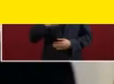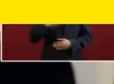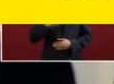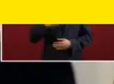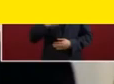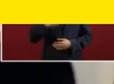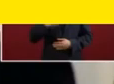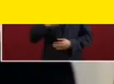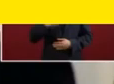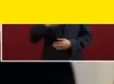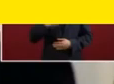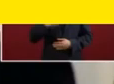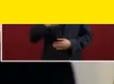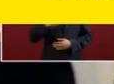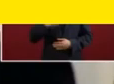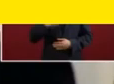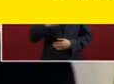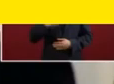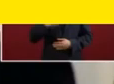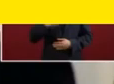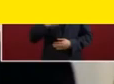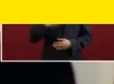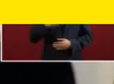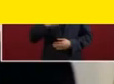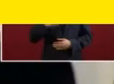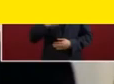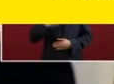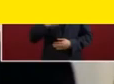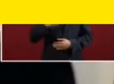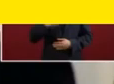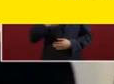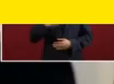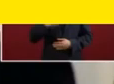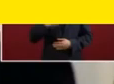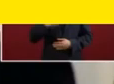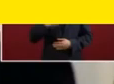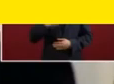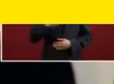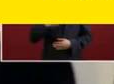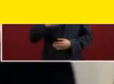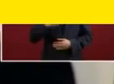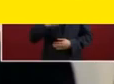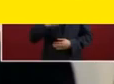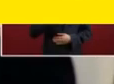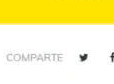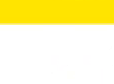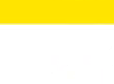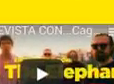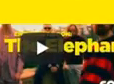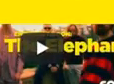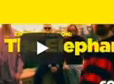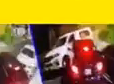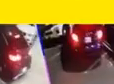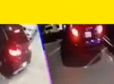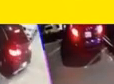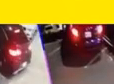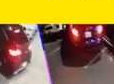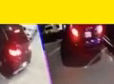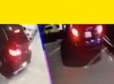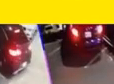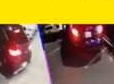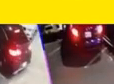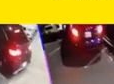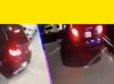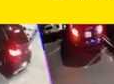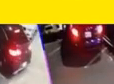hizo preguntas incómodas acusan que le retiraron la acreditación y lo vetaron de volverse a presentar. Ojo con esa